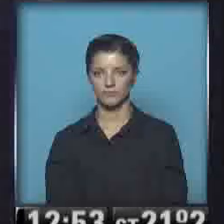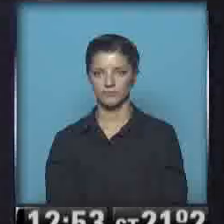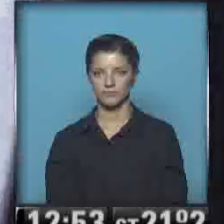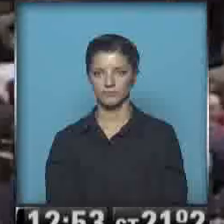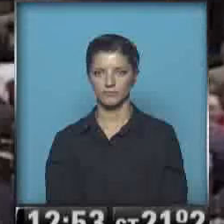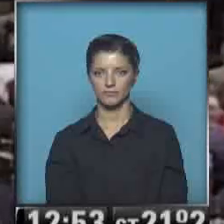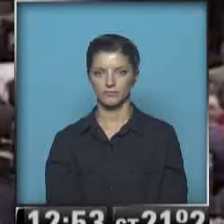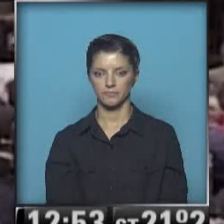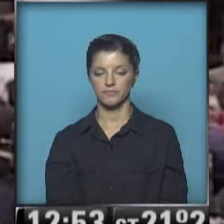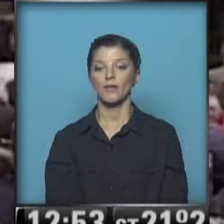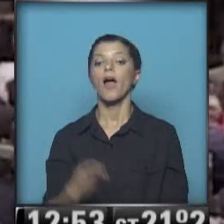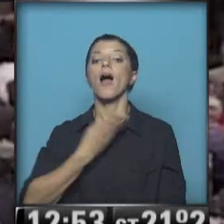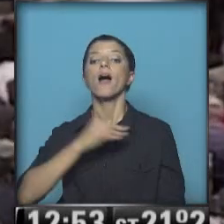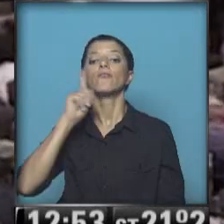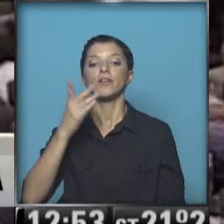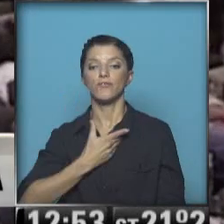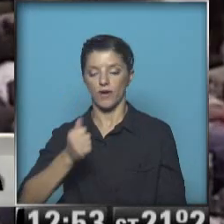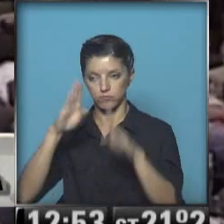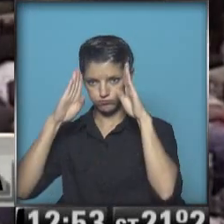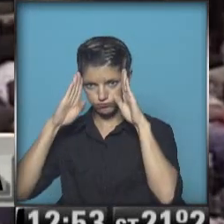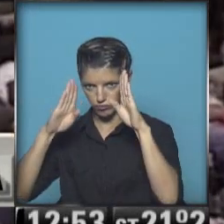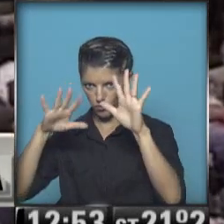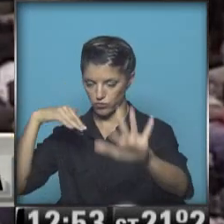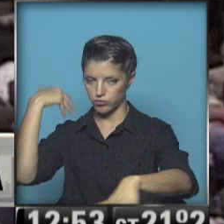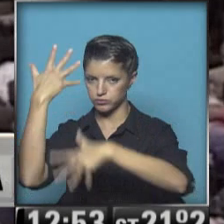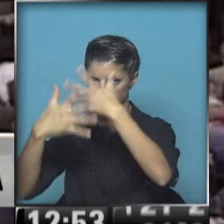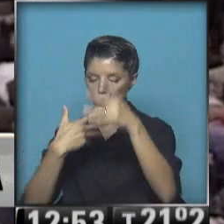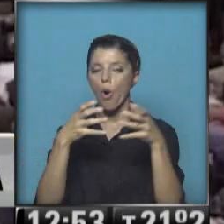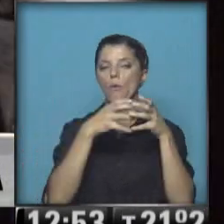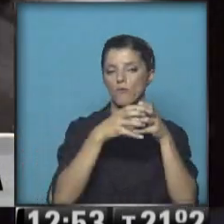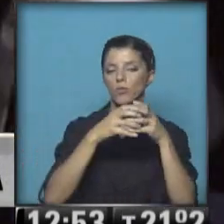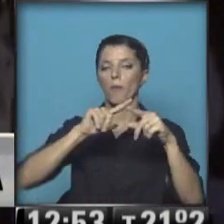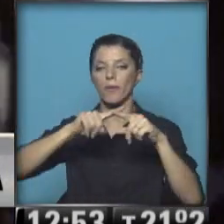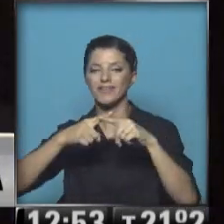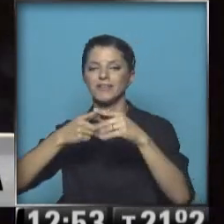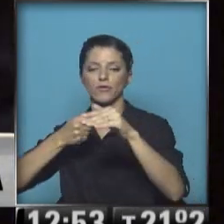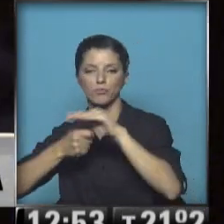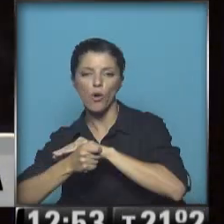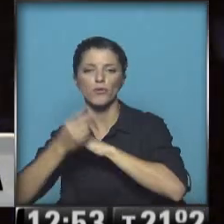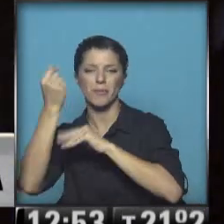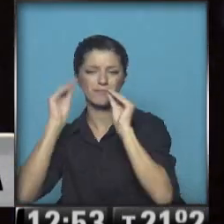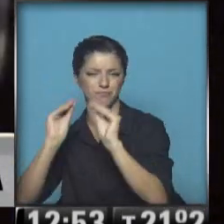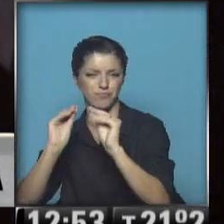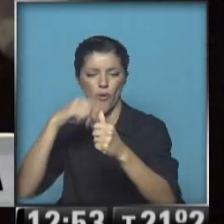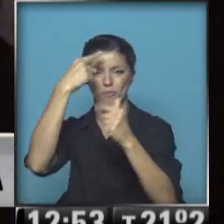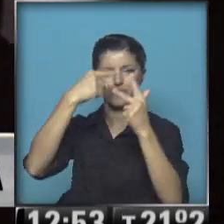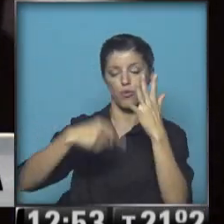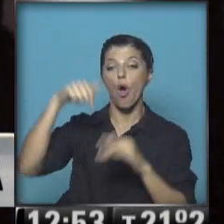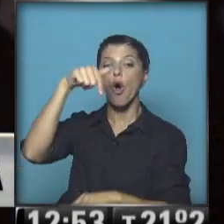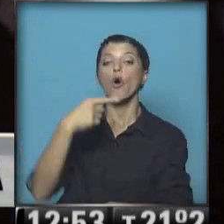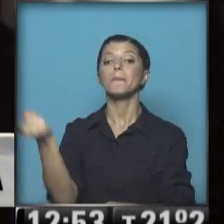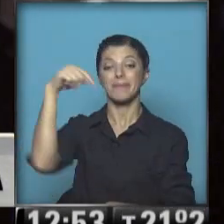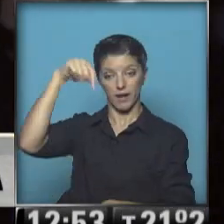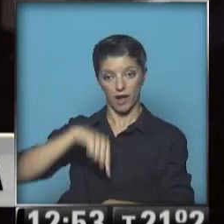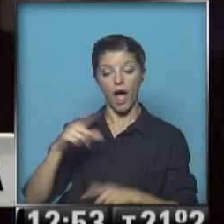bloques la Fifa en el centro de la tormenta fútbol política sobornos lavado de dinero en nuestros estudios